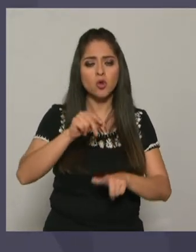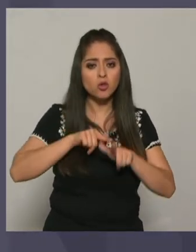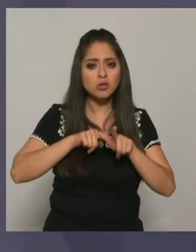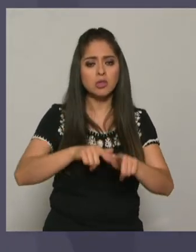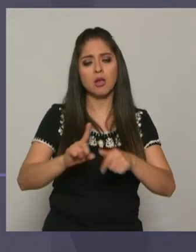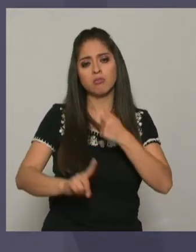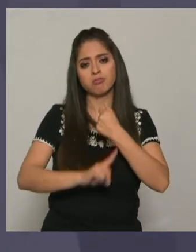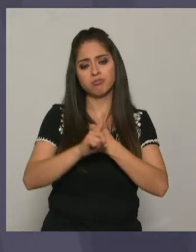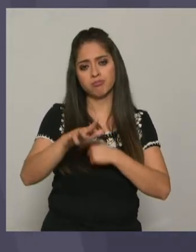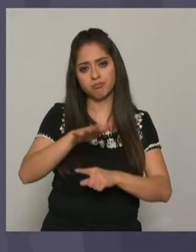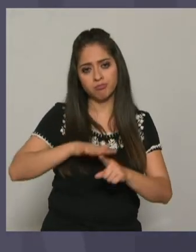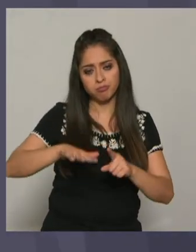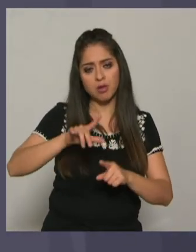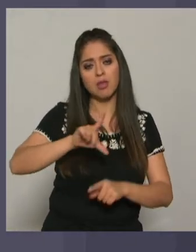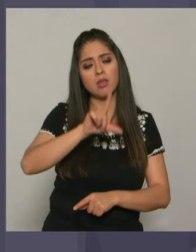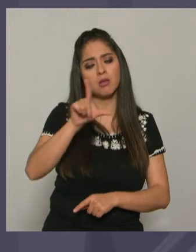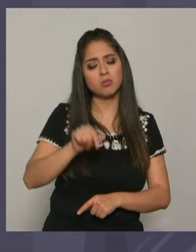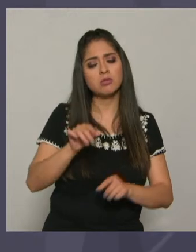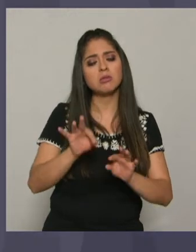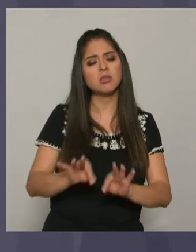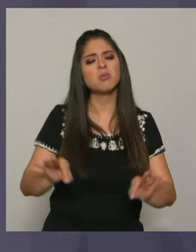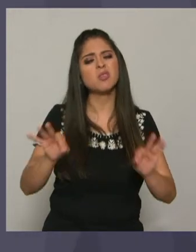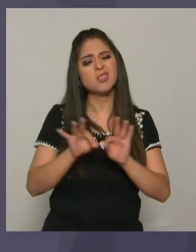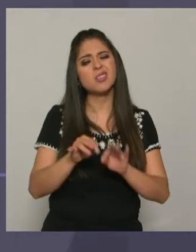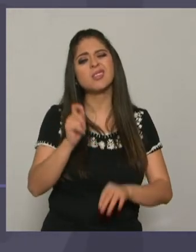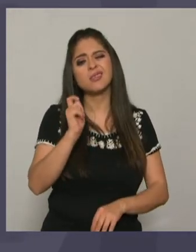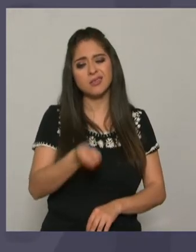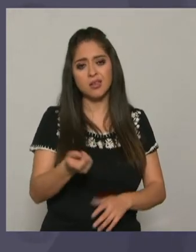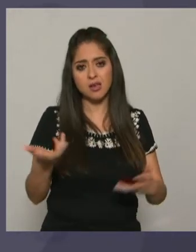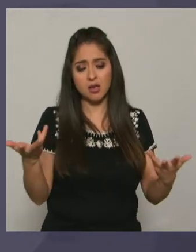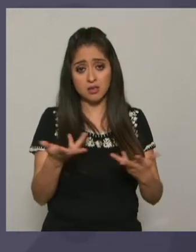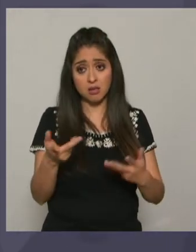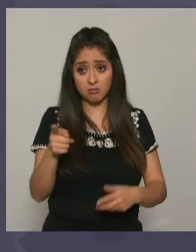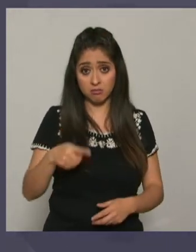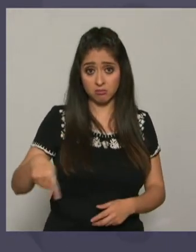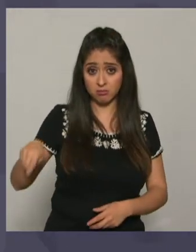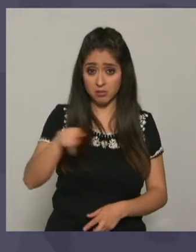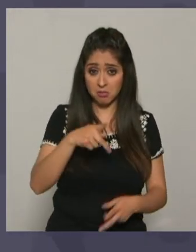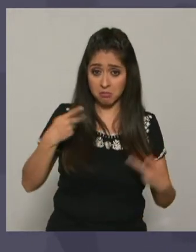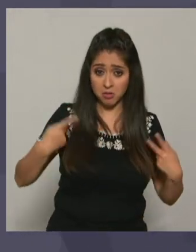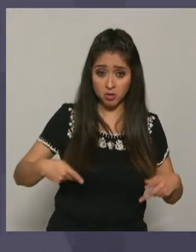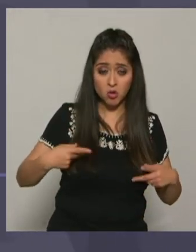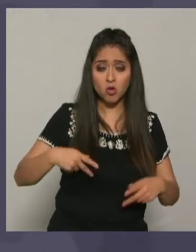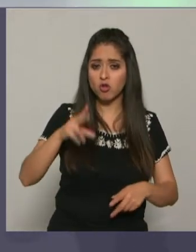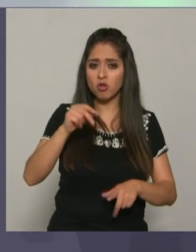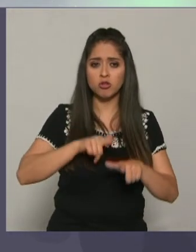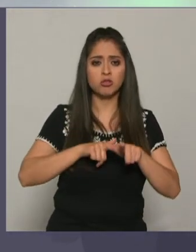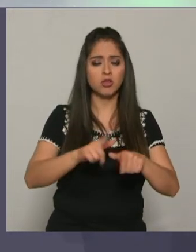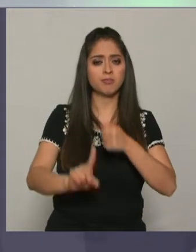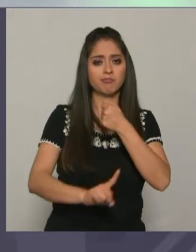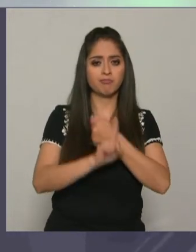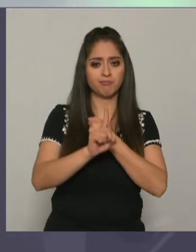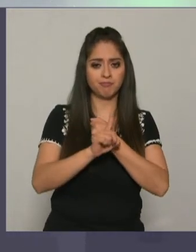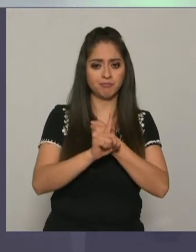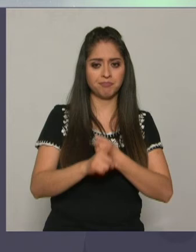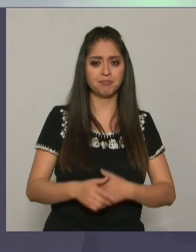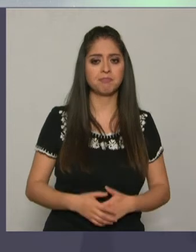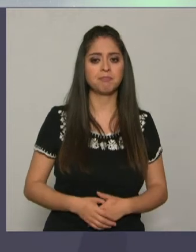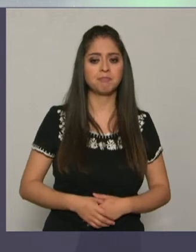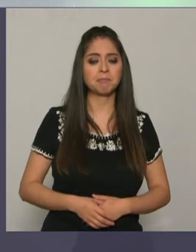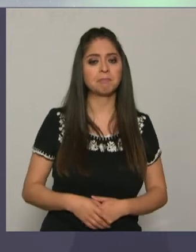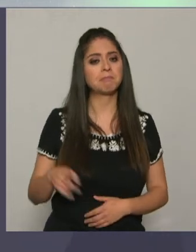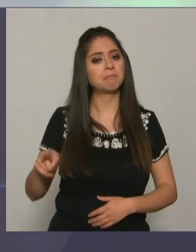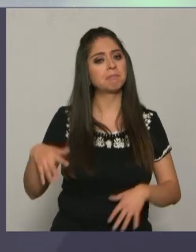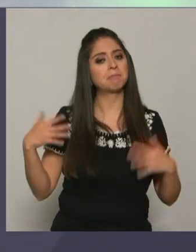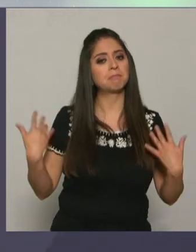ti y, bien importante también, y para que a los demás tampoco les afecte. Por supuesto, yo creo que grandes